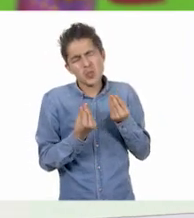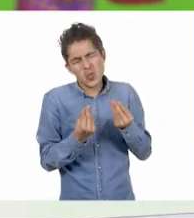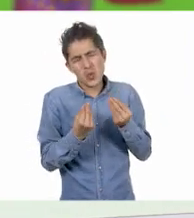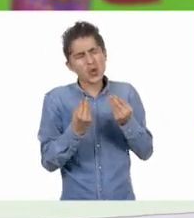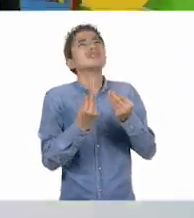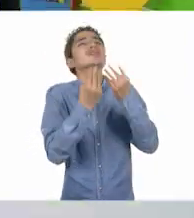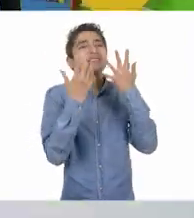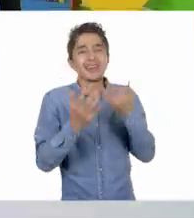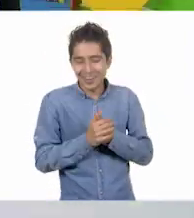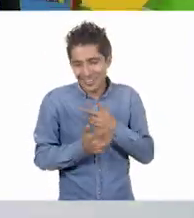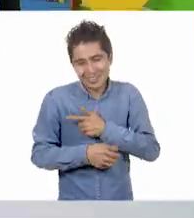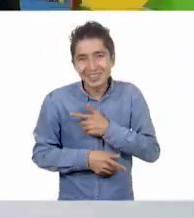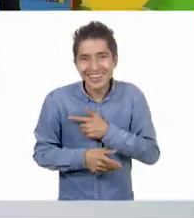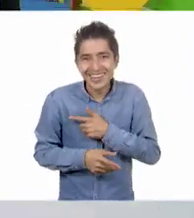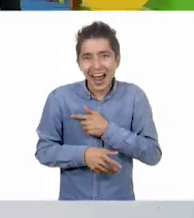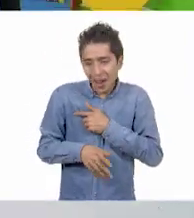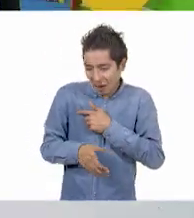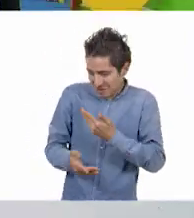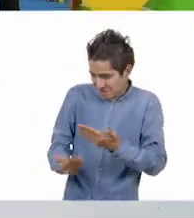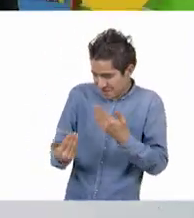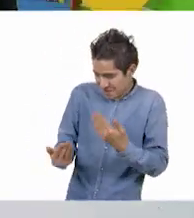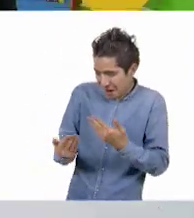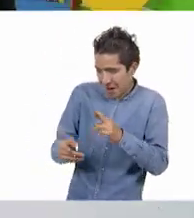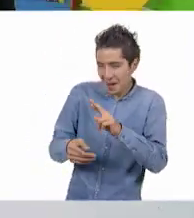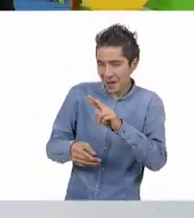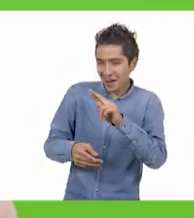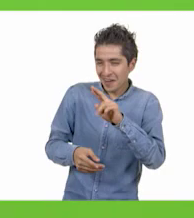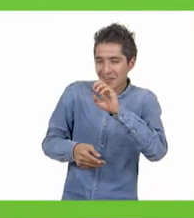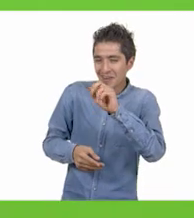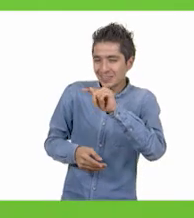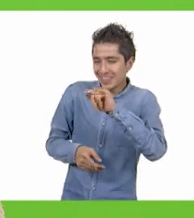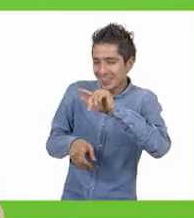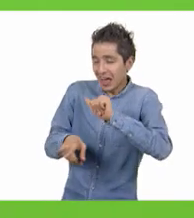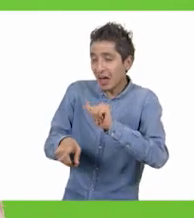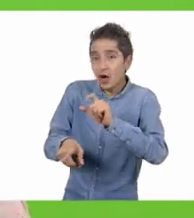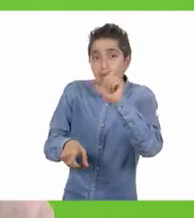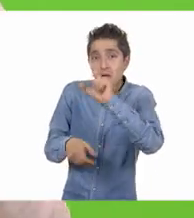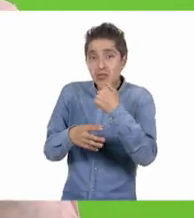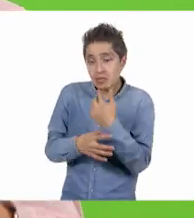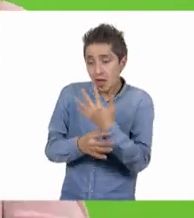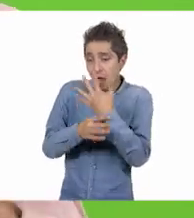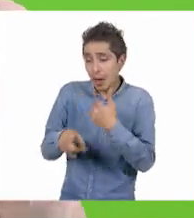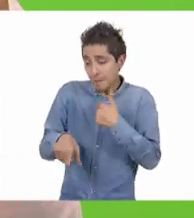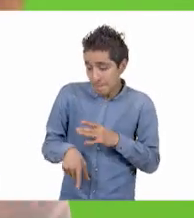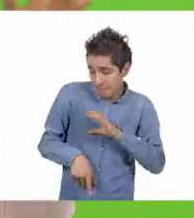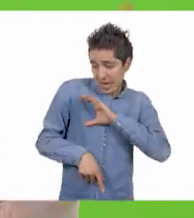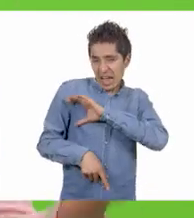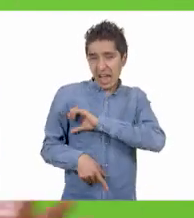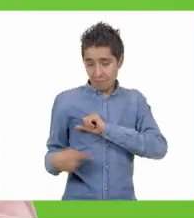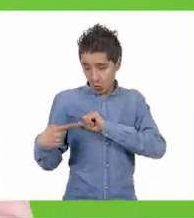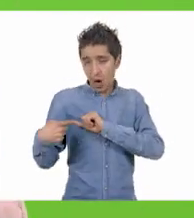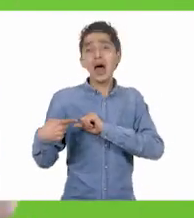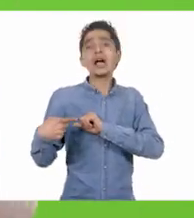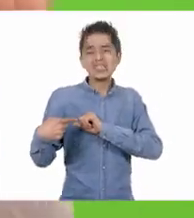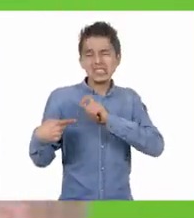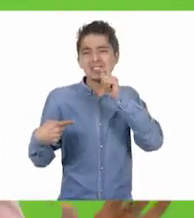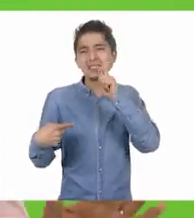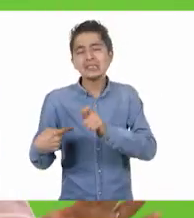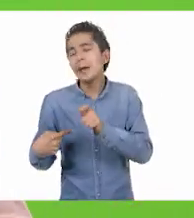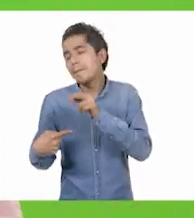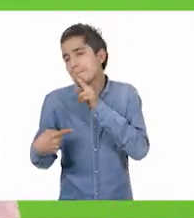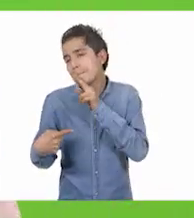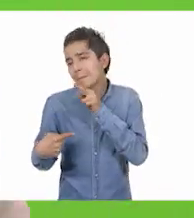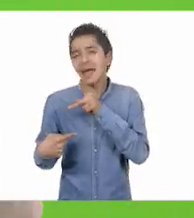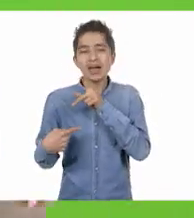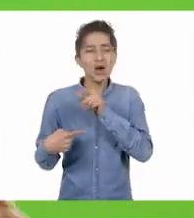mucho. ¡Muy bien, Rosita! Cuando dices que algo es tu favorito, es porque lo prefieres sobre otras